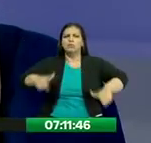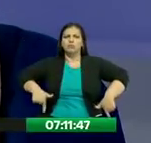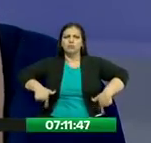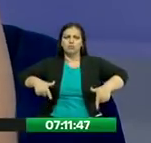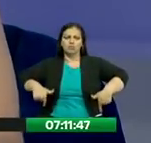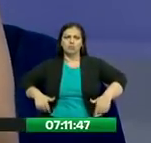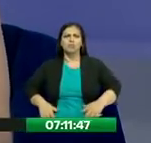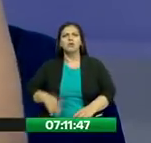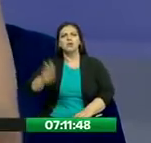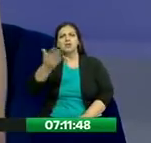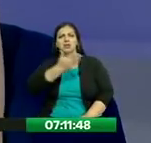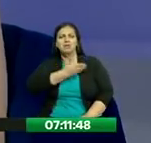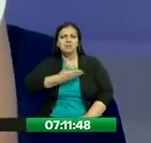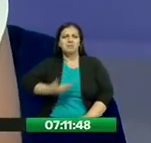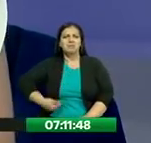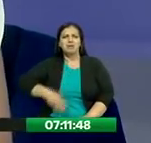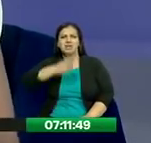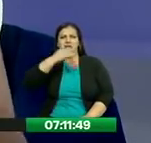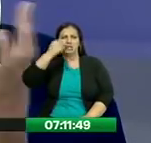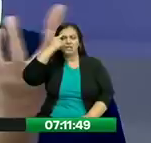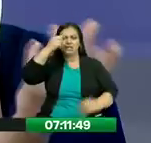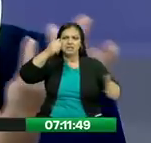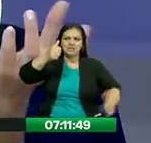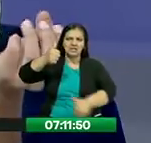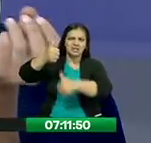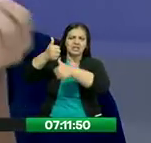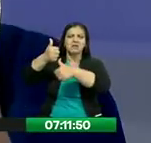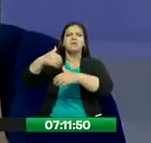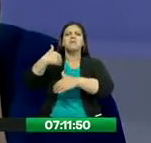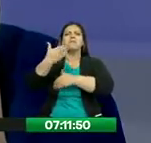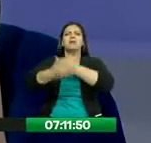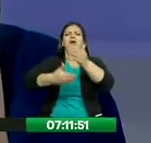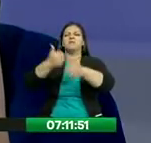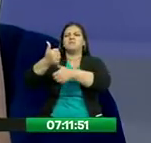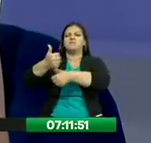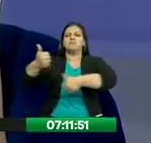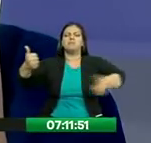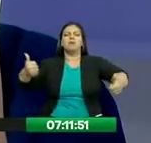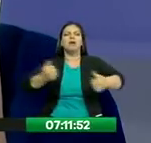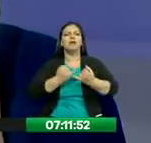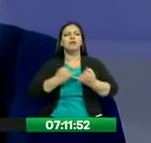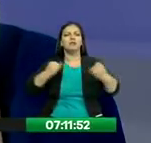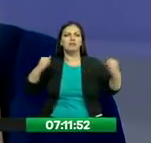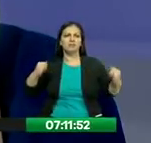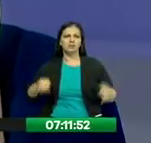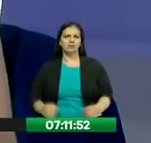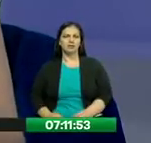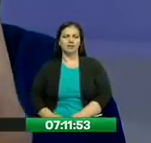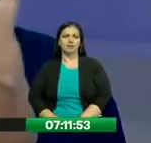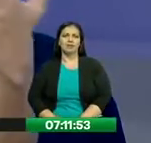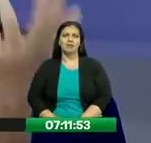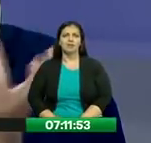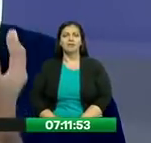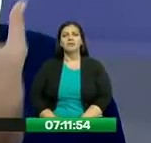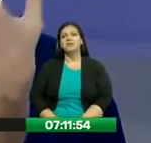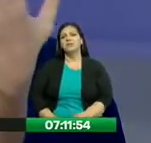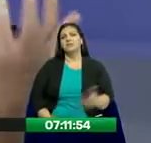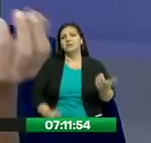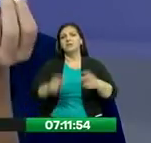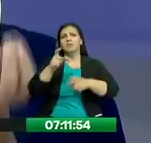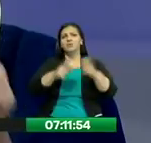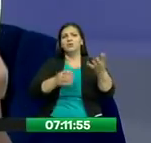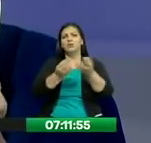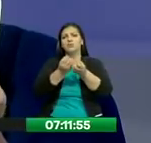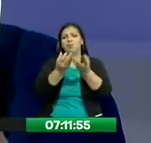y por lo tanto del partido que lo llevó, hay que ver con cuánto apoyo quedaba. Entonces, para no ser un presidente en ese momento que tuviera la popularidad o el